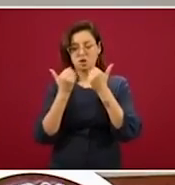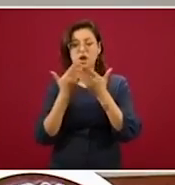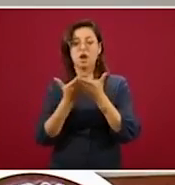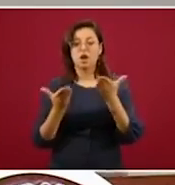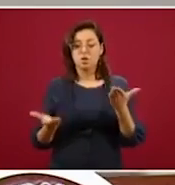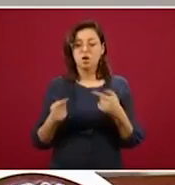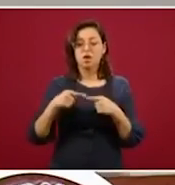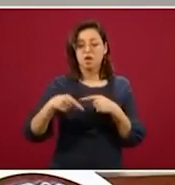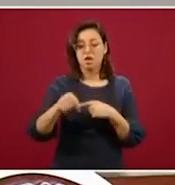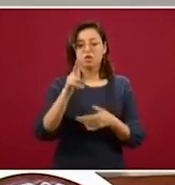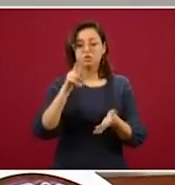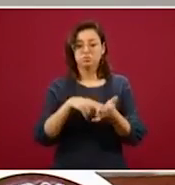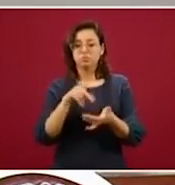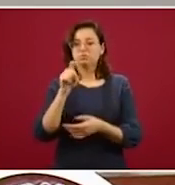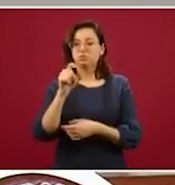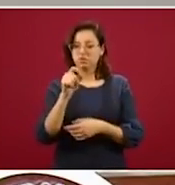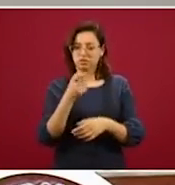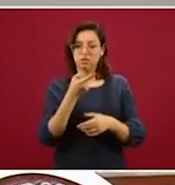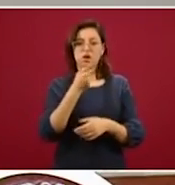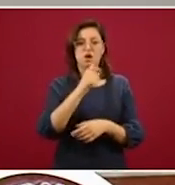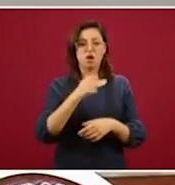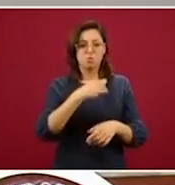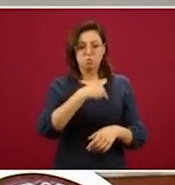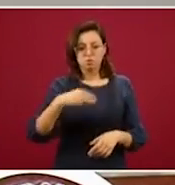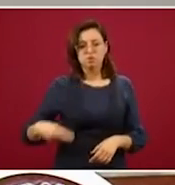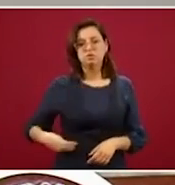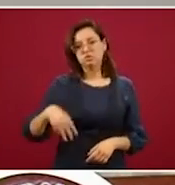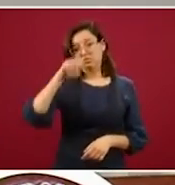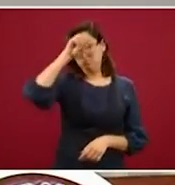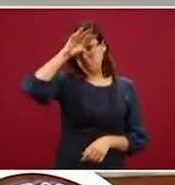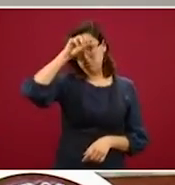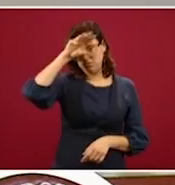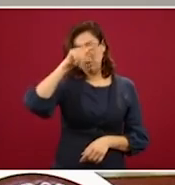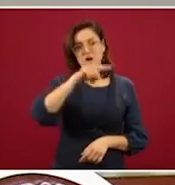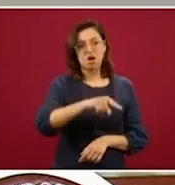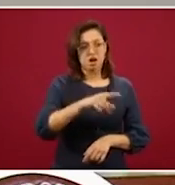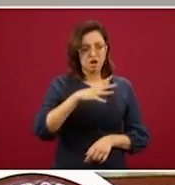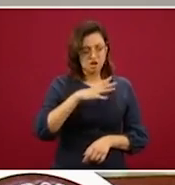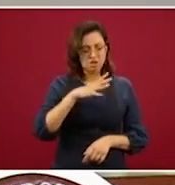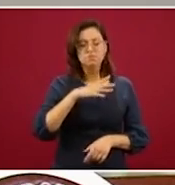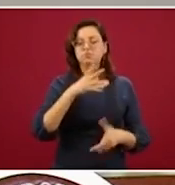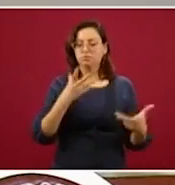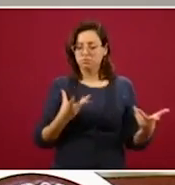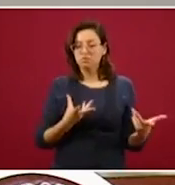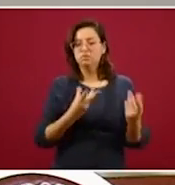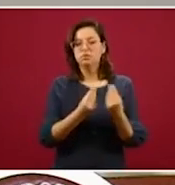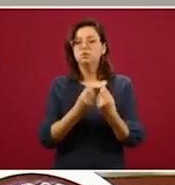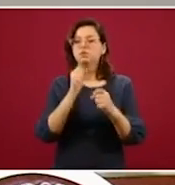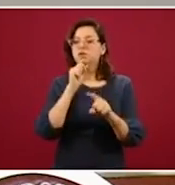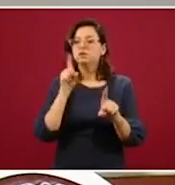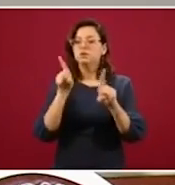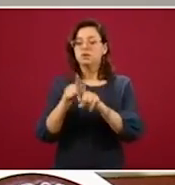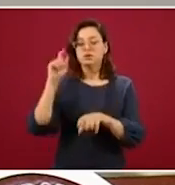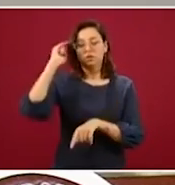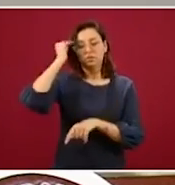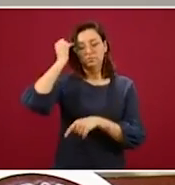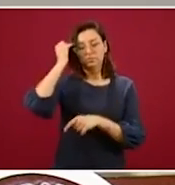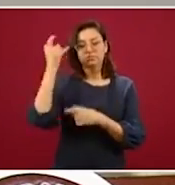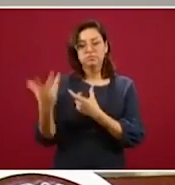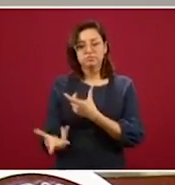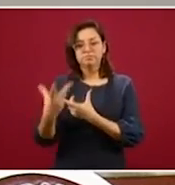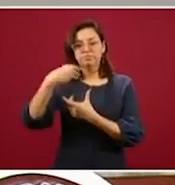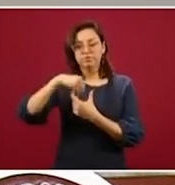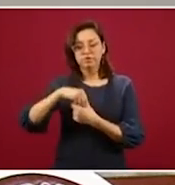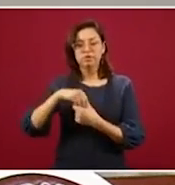mineros, incorporamos mayor participación de zonas indígenas e incorporamos, obviamente,